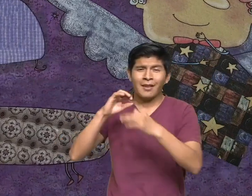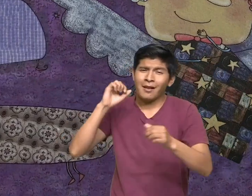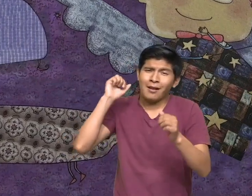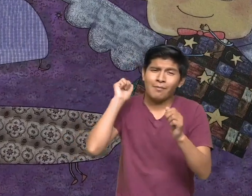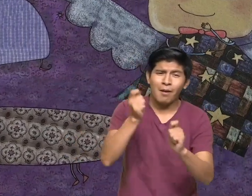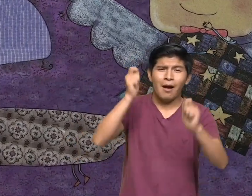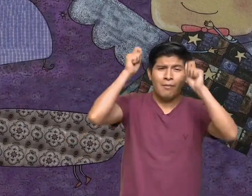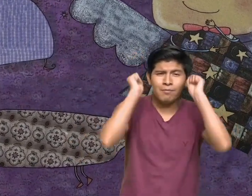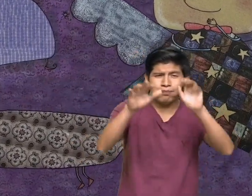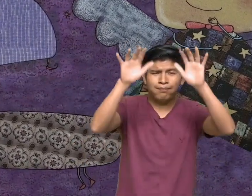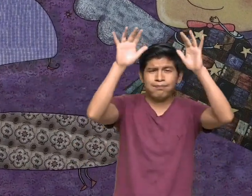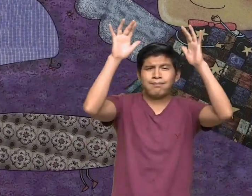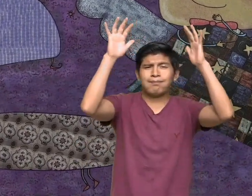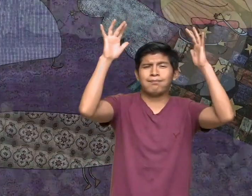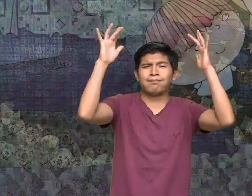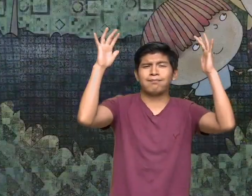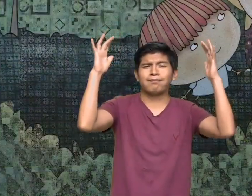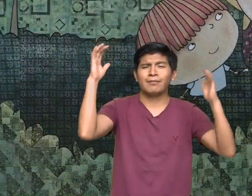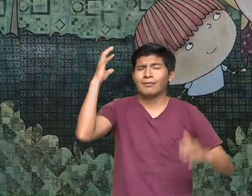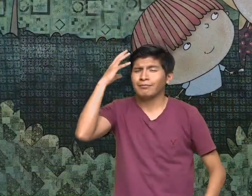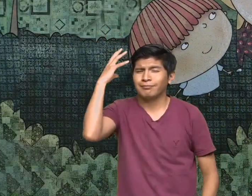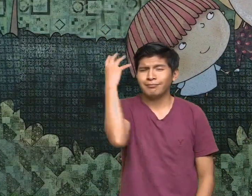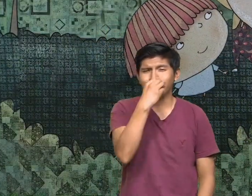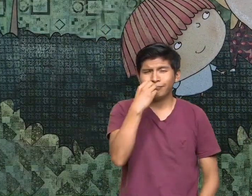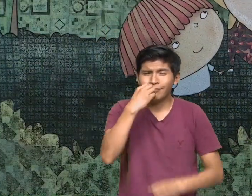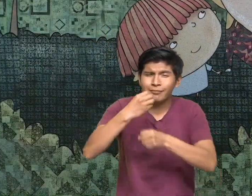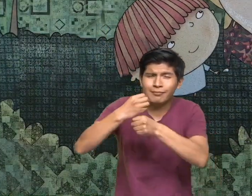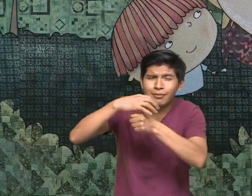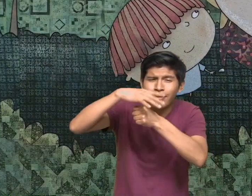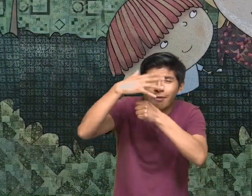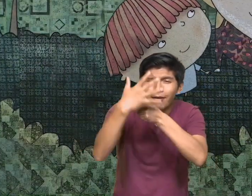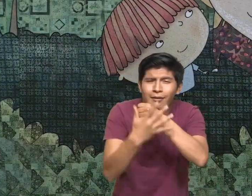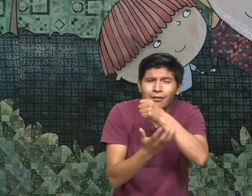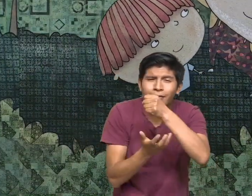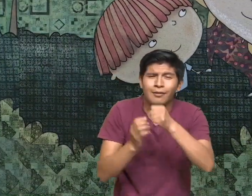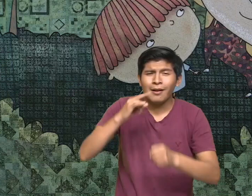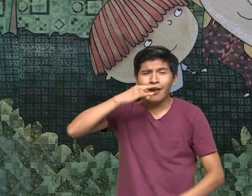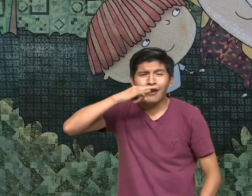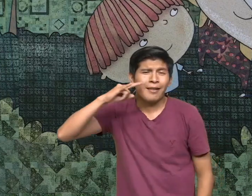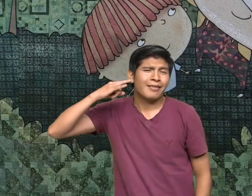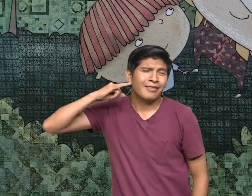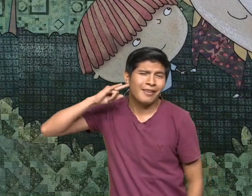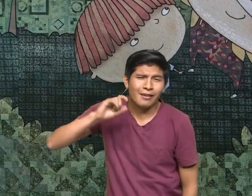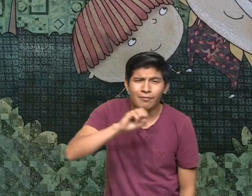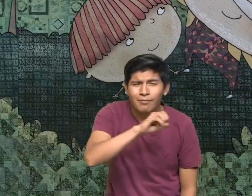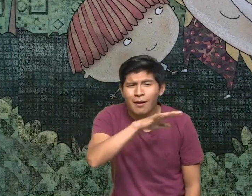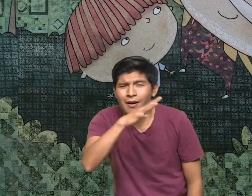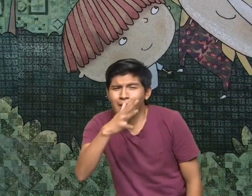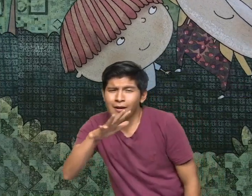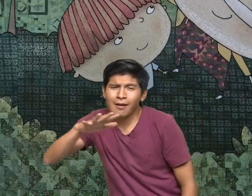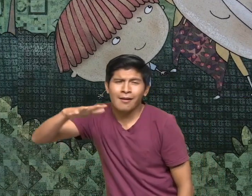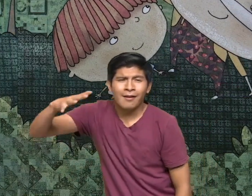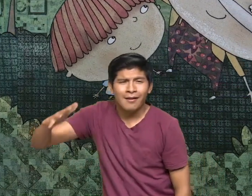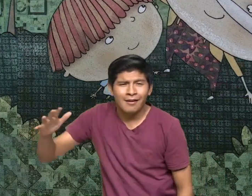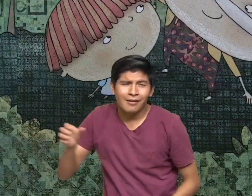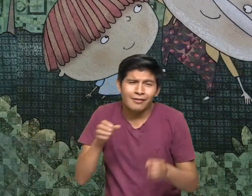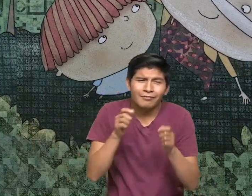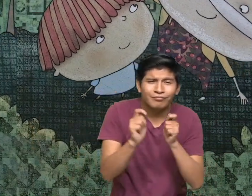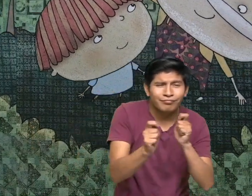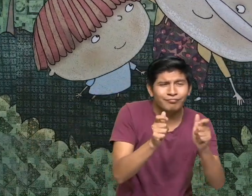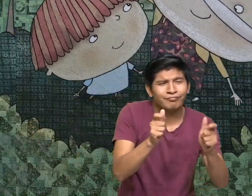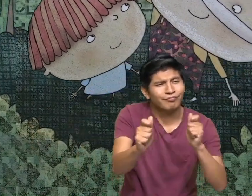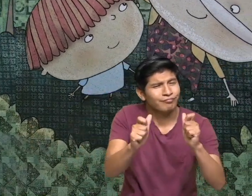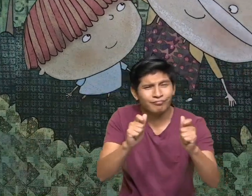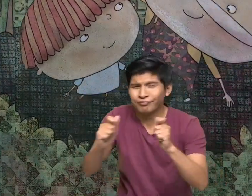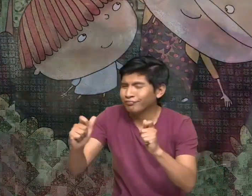contar cuentos de hadas, de conversar con las flores y acariciar cabecitas de niños. ¡Qué bonito es